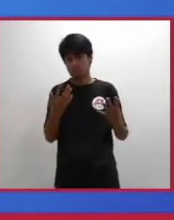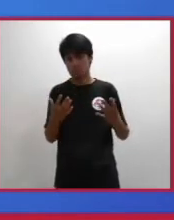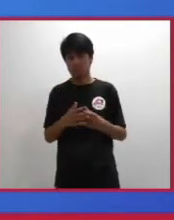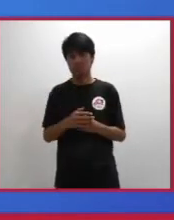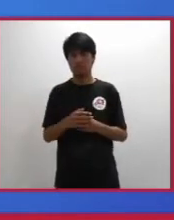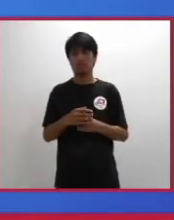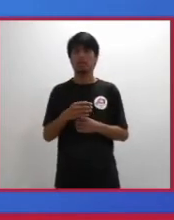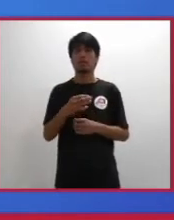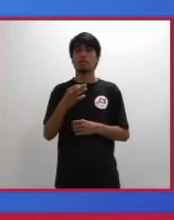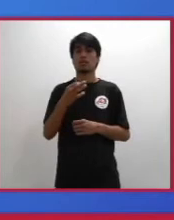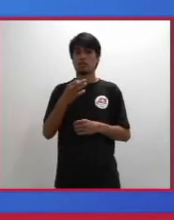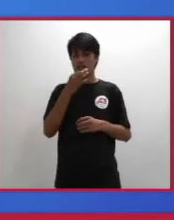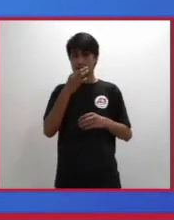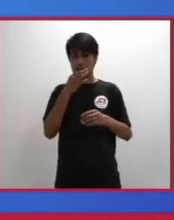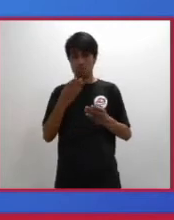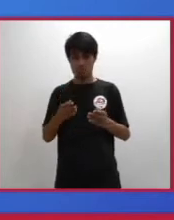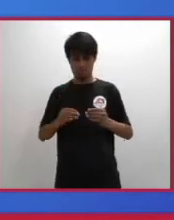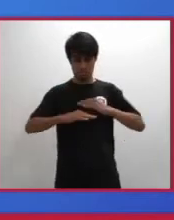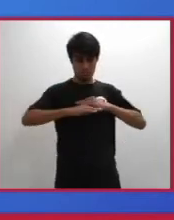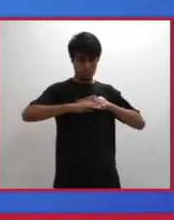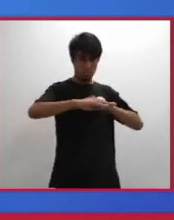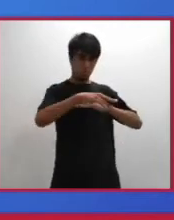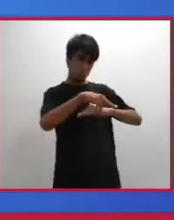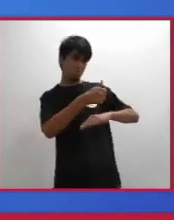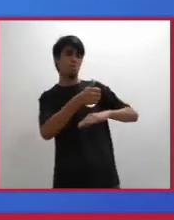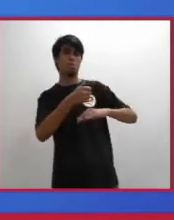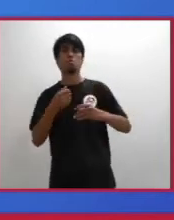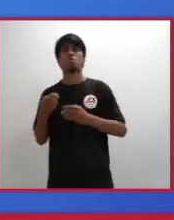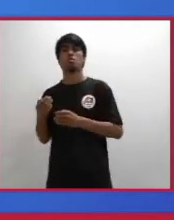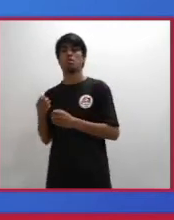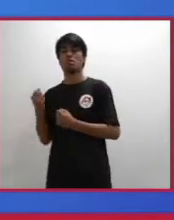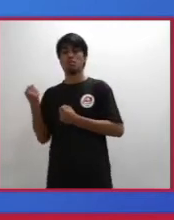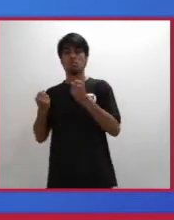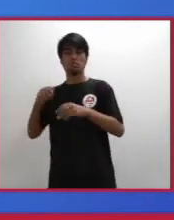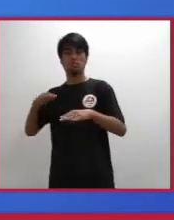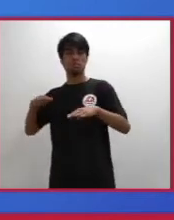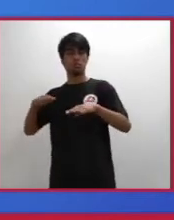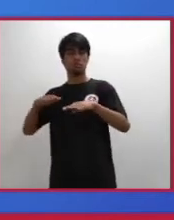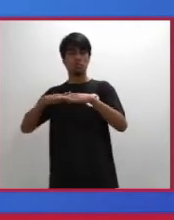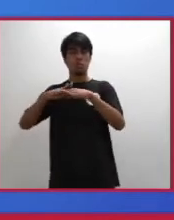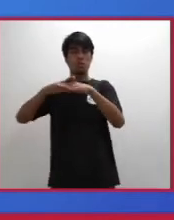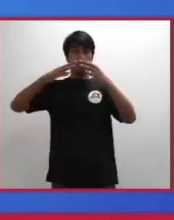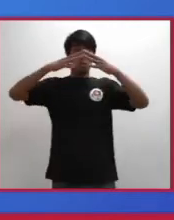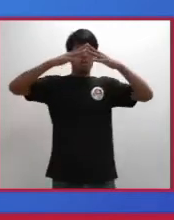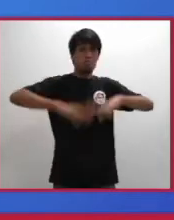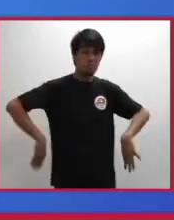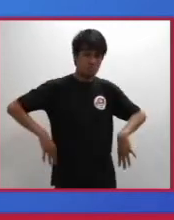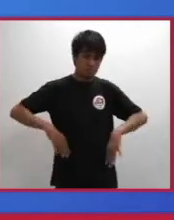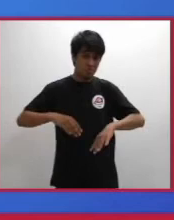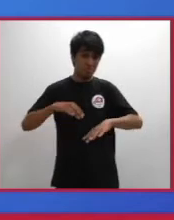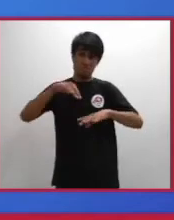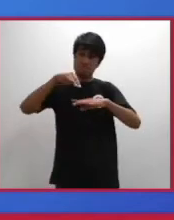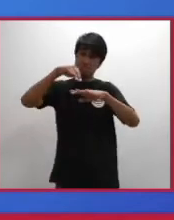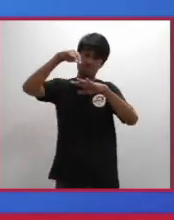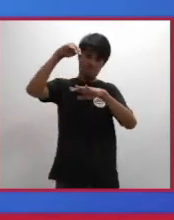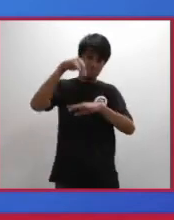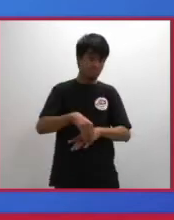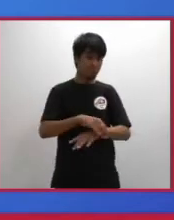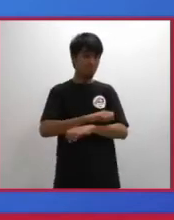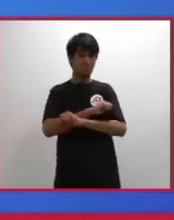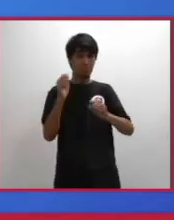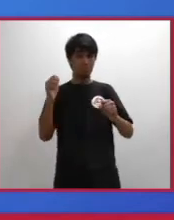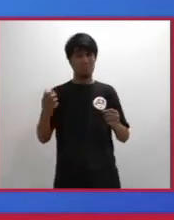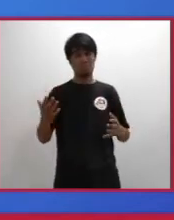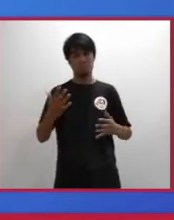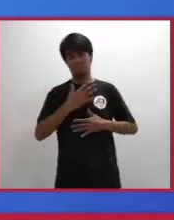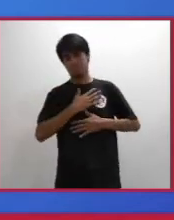de que se desmorone la superficie y no solamente la persona, sino al ser una maquinaria pesada, esta